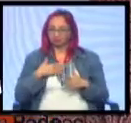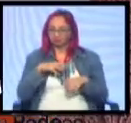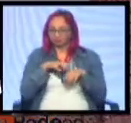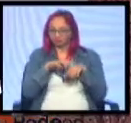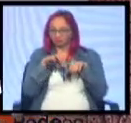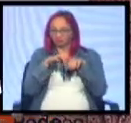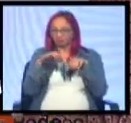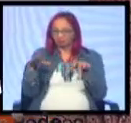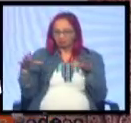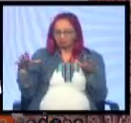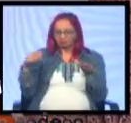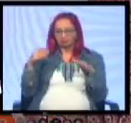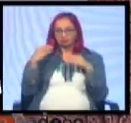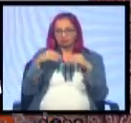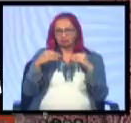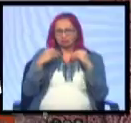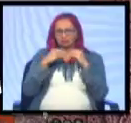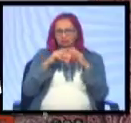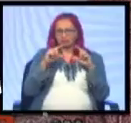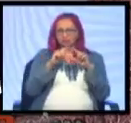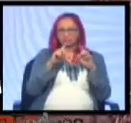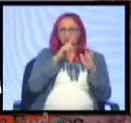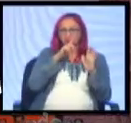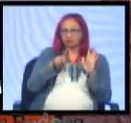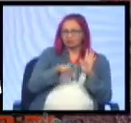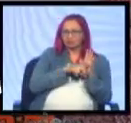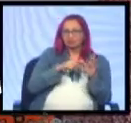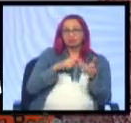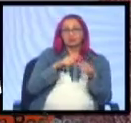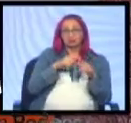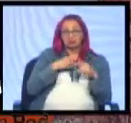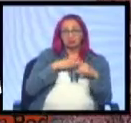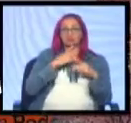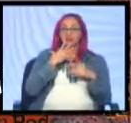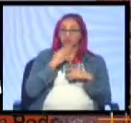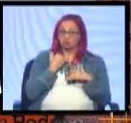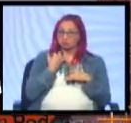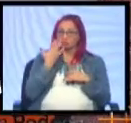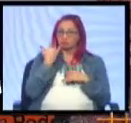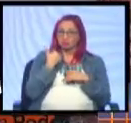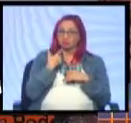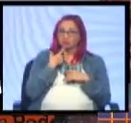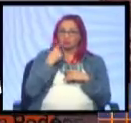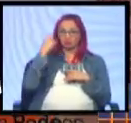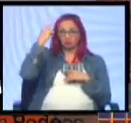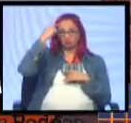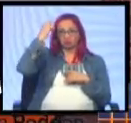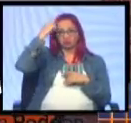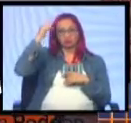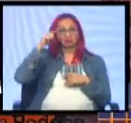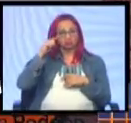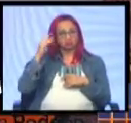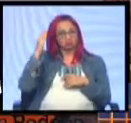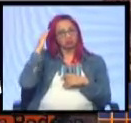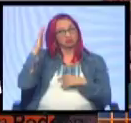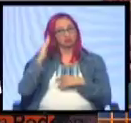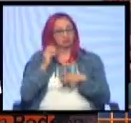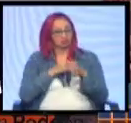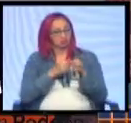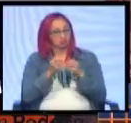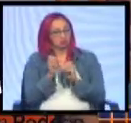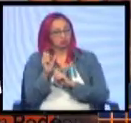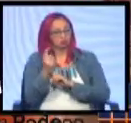cantón vendan tanta lotería ilegal. Y uno dice, es maravilloso, porque es conciencia, porque él sabe que sus